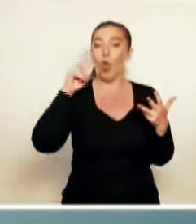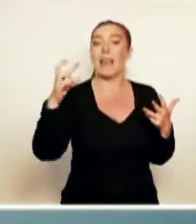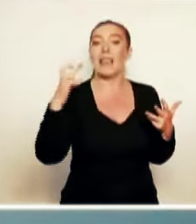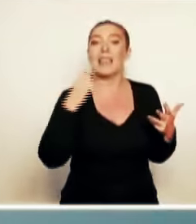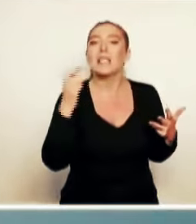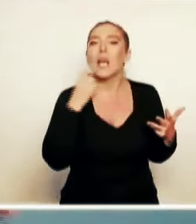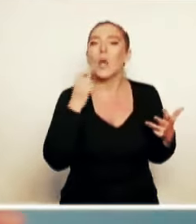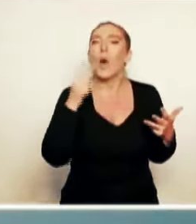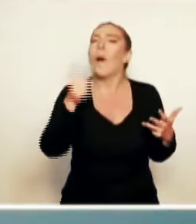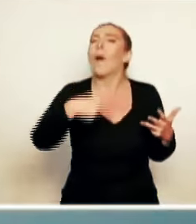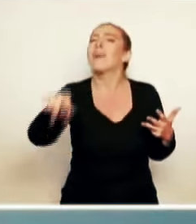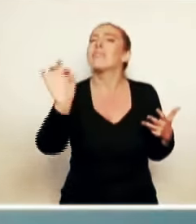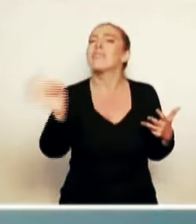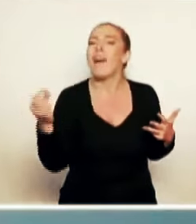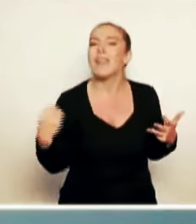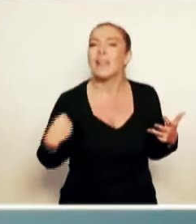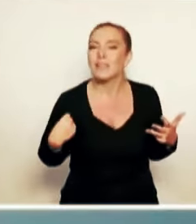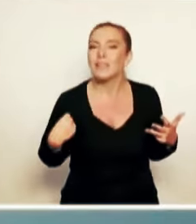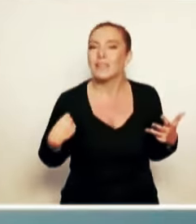2019? ¿Y adivinen qué?